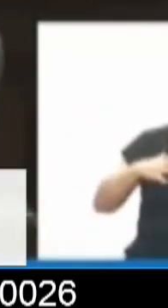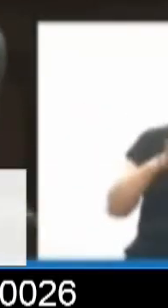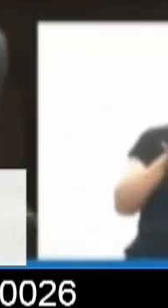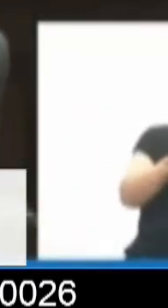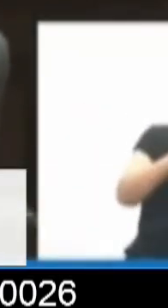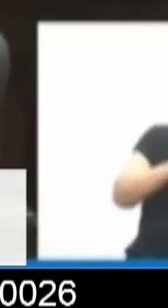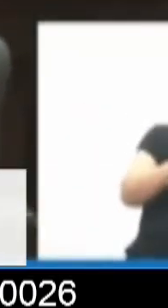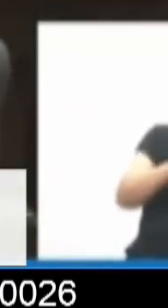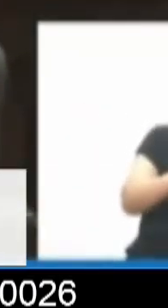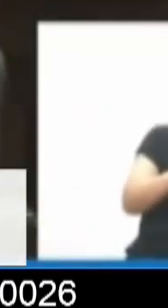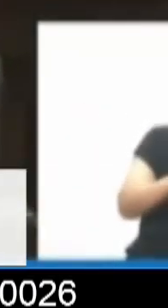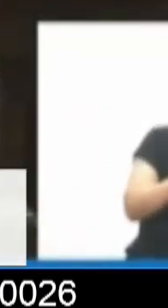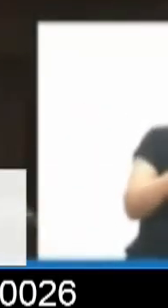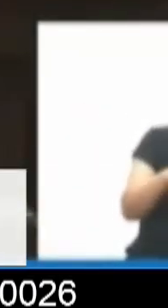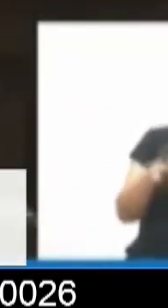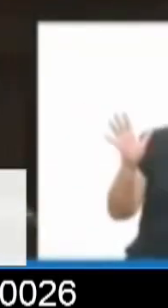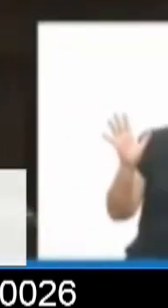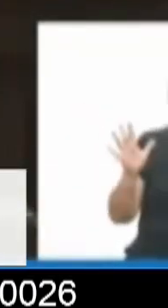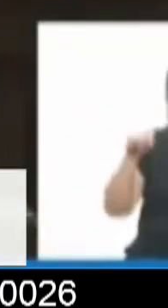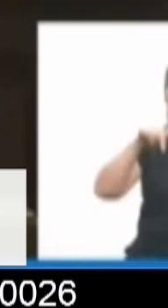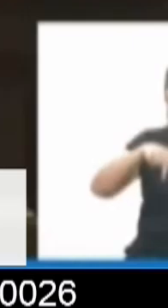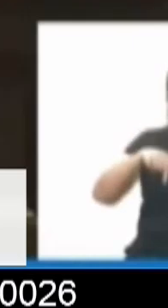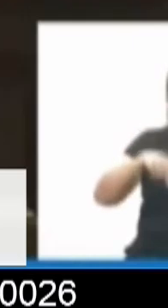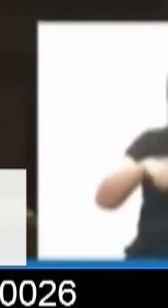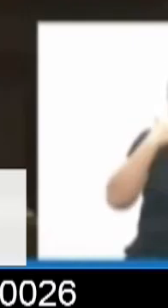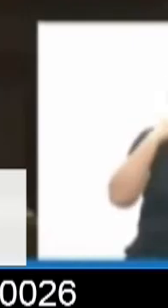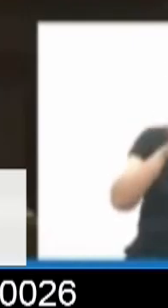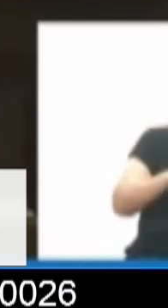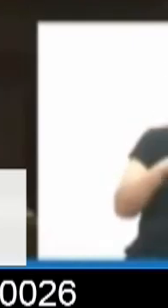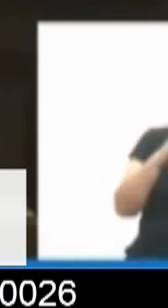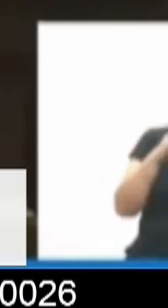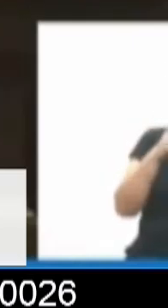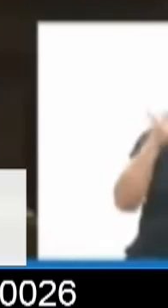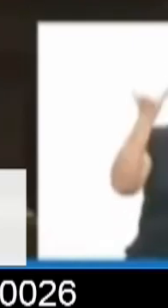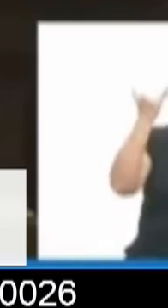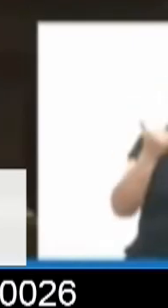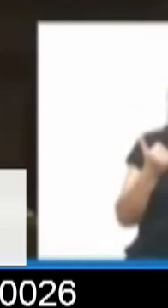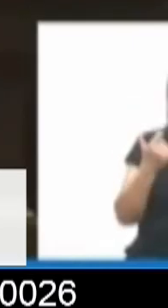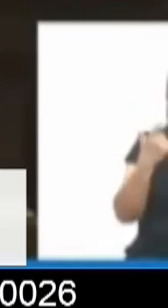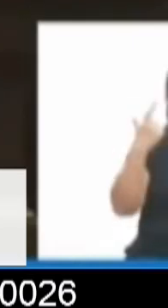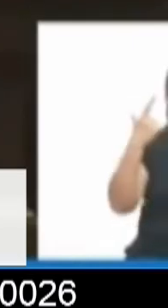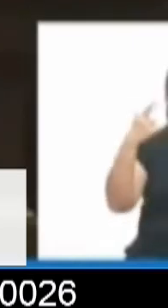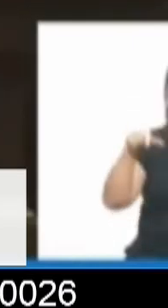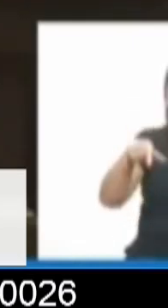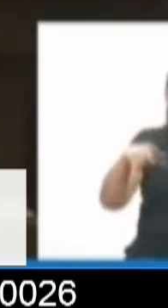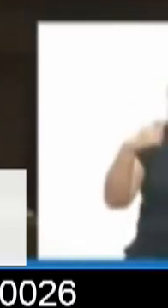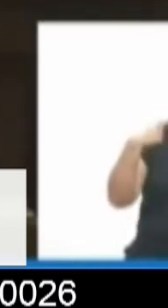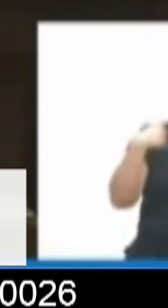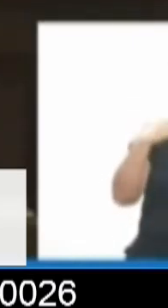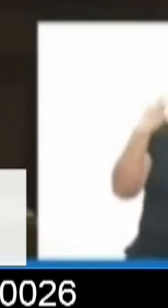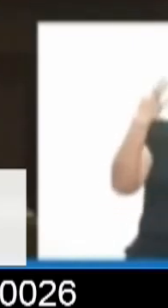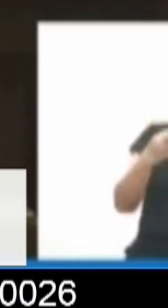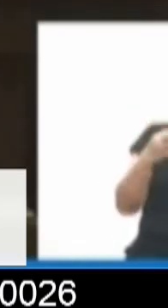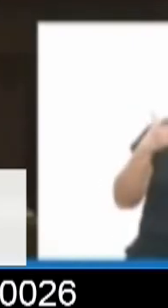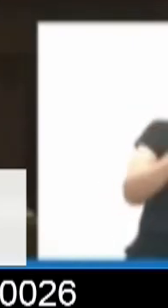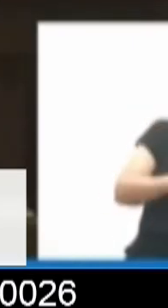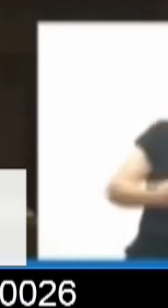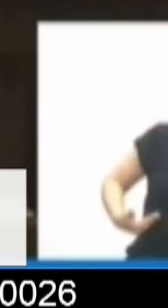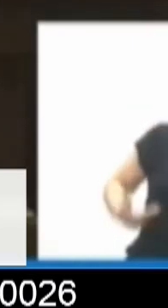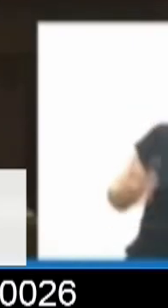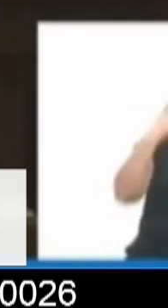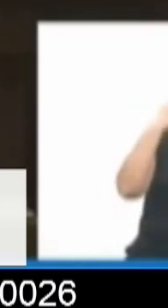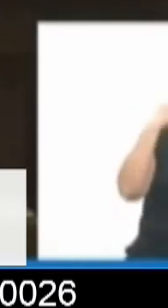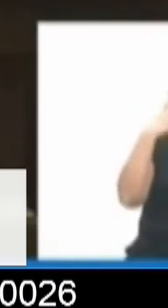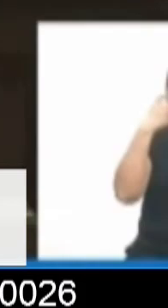infraestructura. Los proyectos acogidos por el RIGI pueden recibir exenciones o reducciones impositivas y facilidades administrativas.